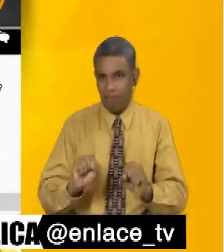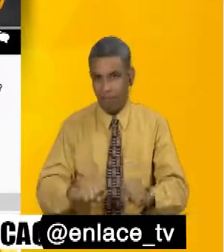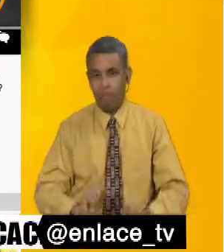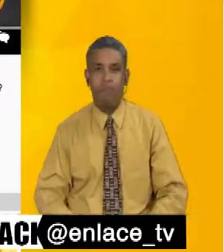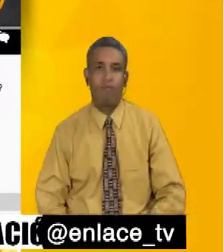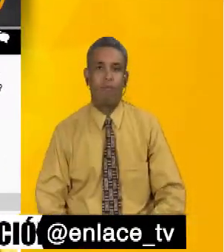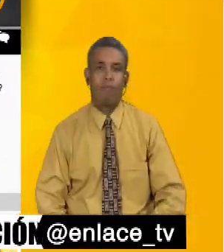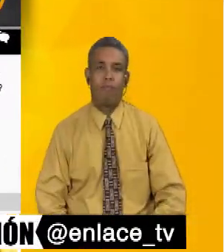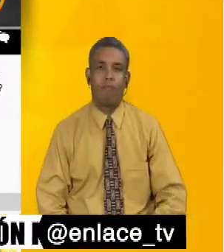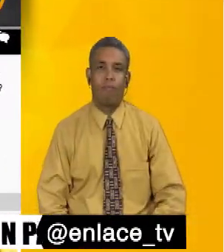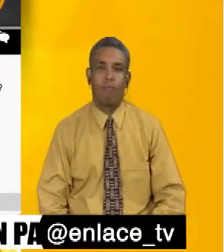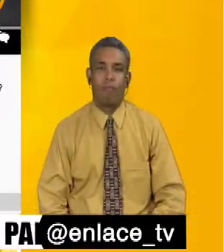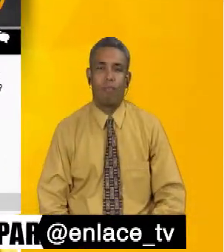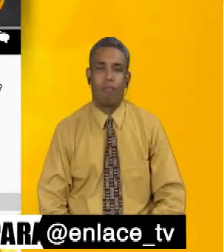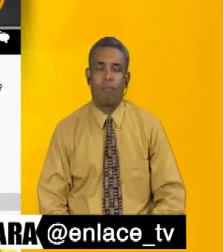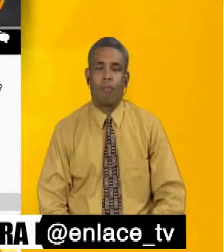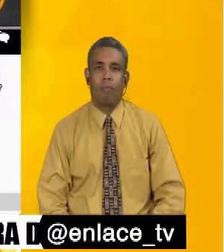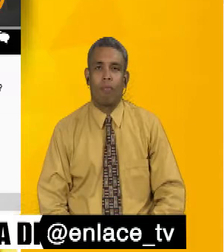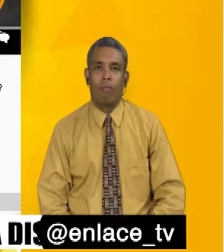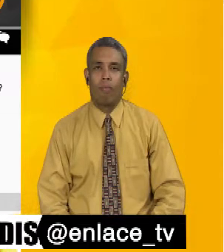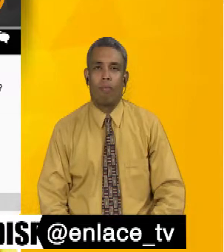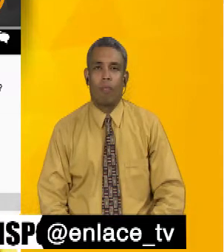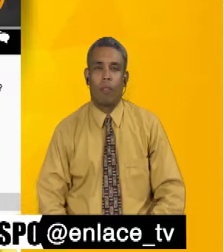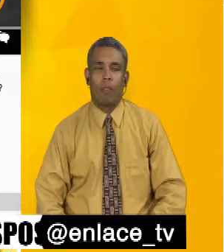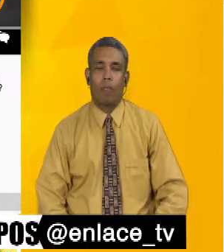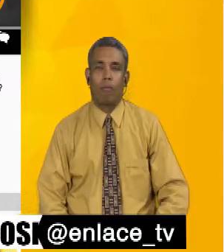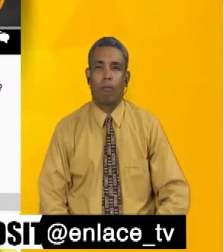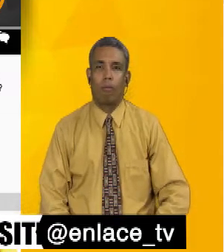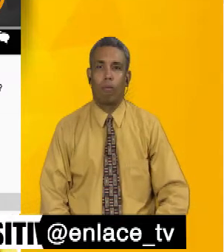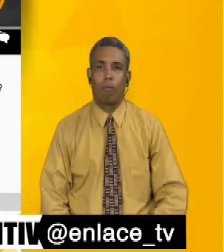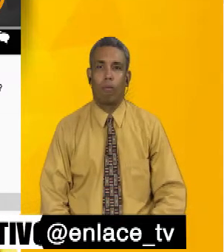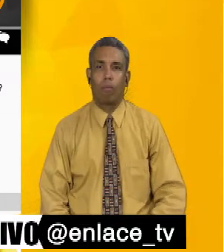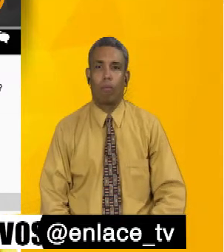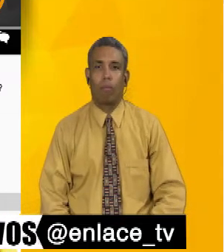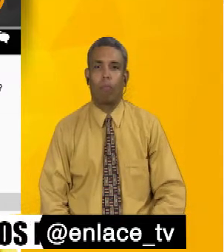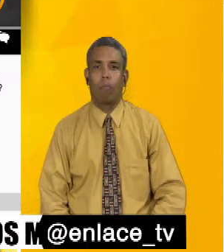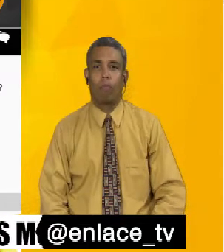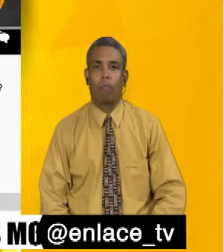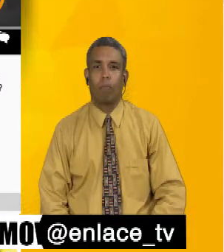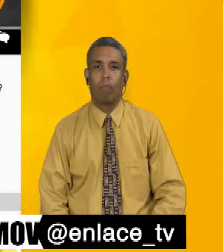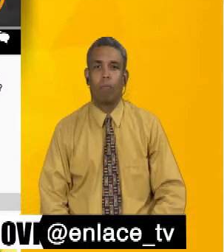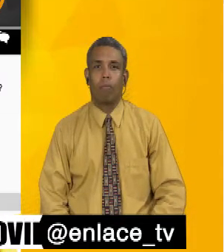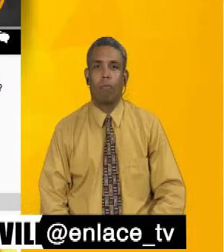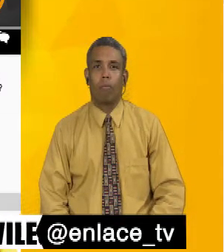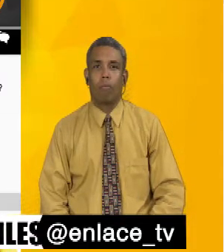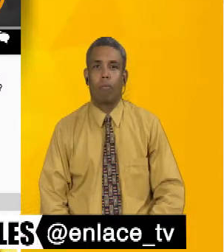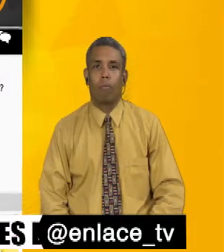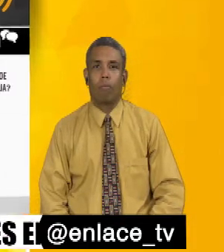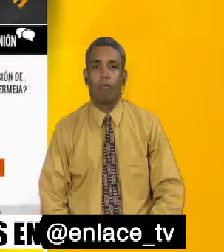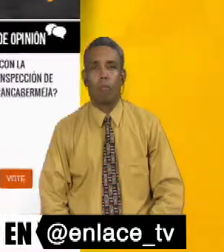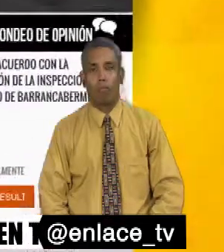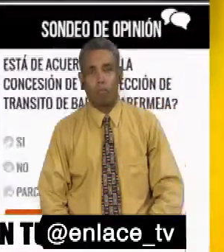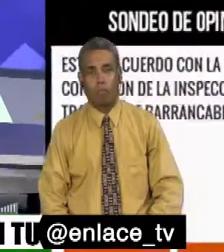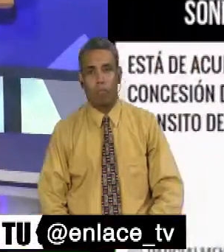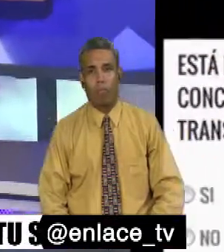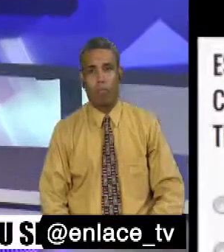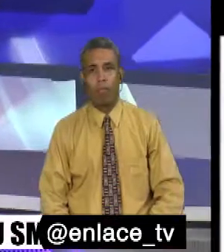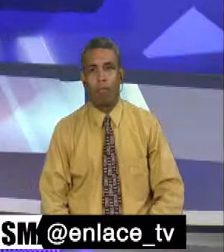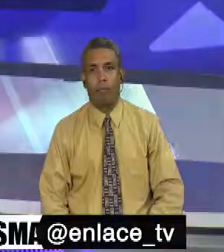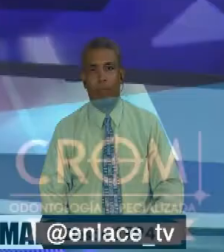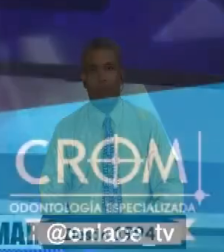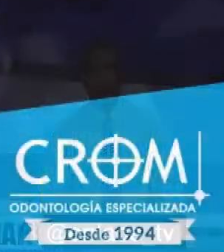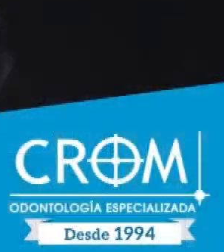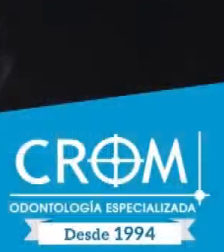www.enlacetelevisión.com. Invisalign, ortodoncia invisible, resultados muy visibles. Luzca su sonrisa, no